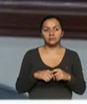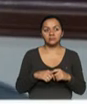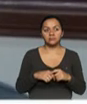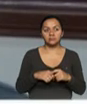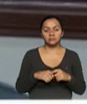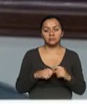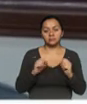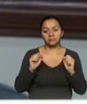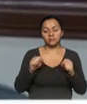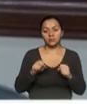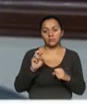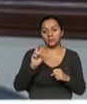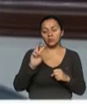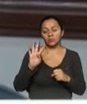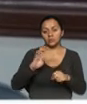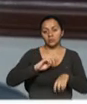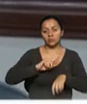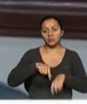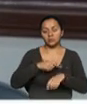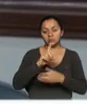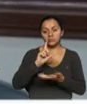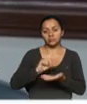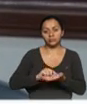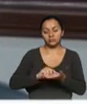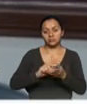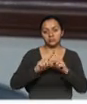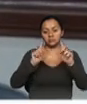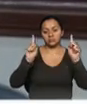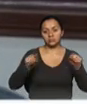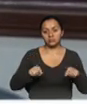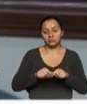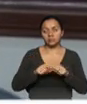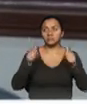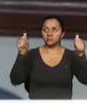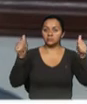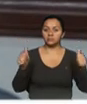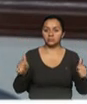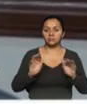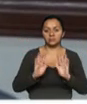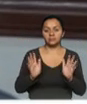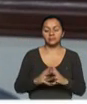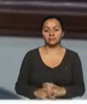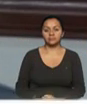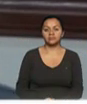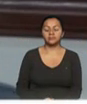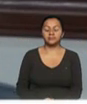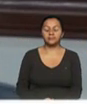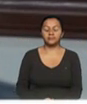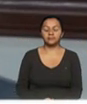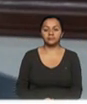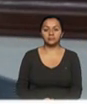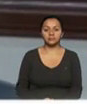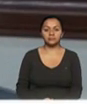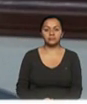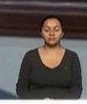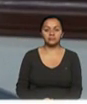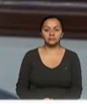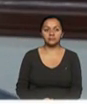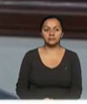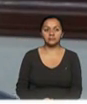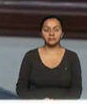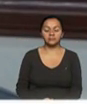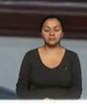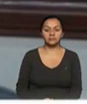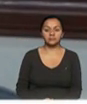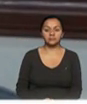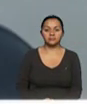pueda, después de 24 horas, puede imprimir su permiso de funcionamiento y publicarlo en una parte visible para los diferentes